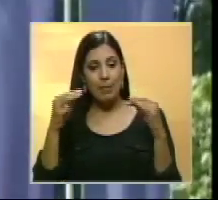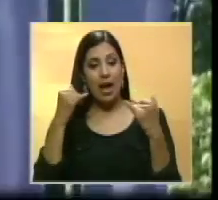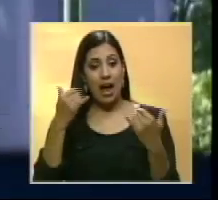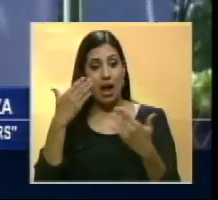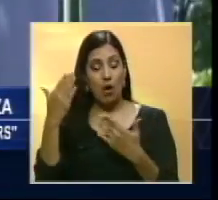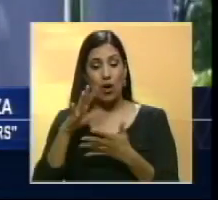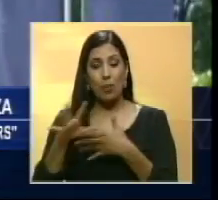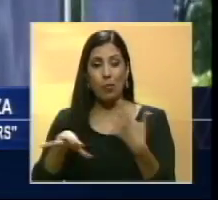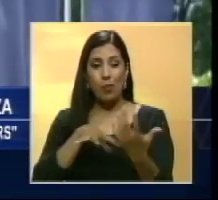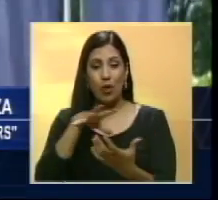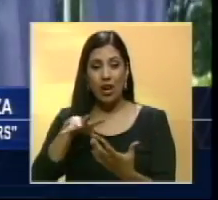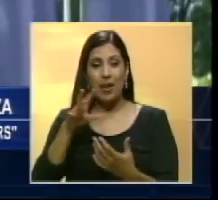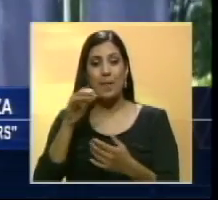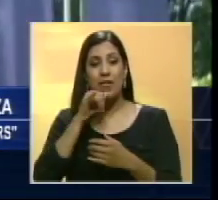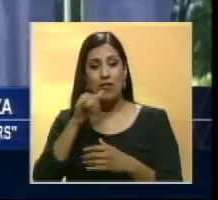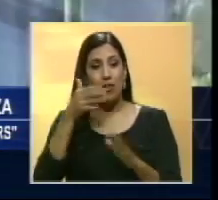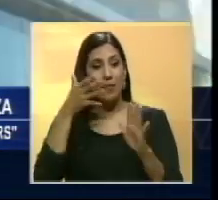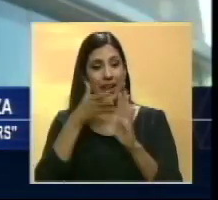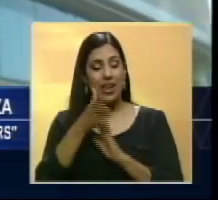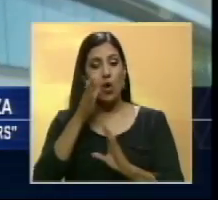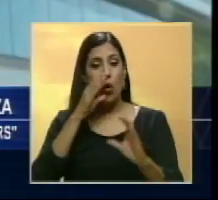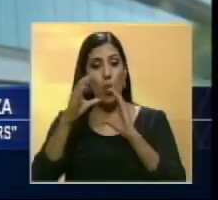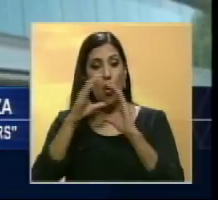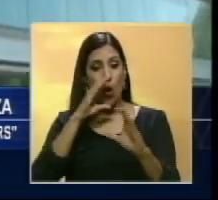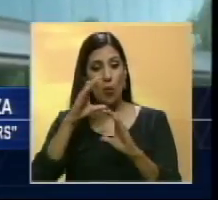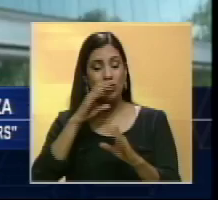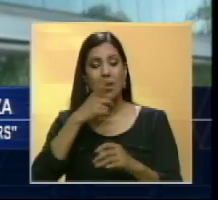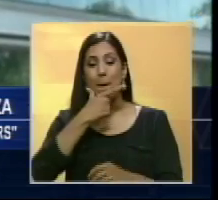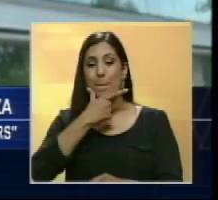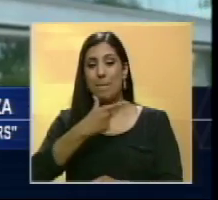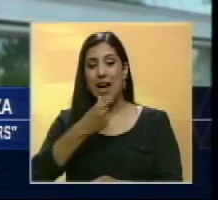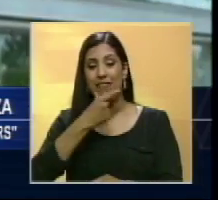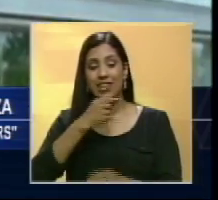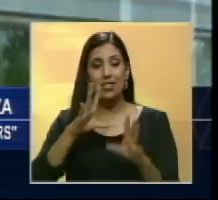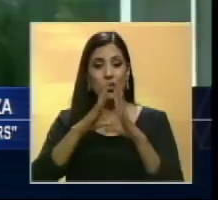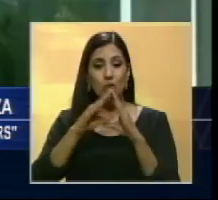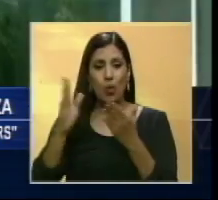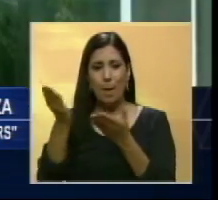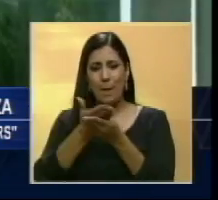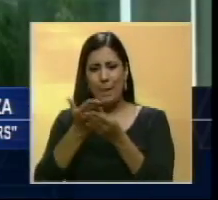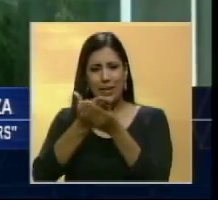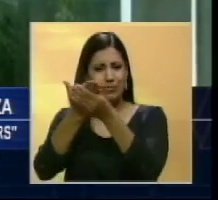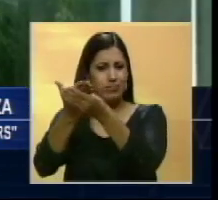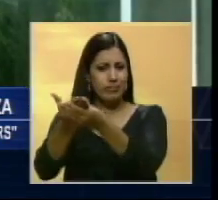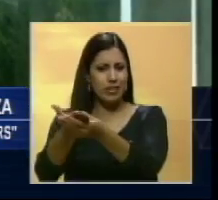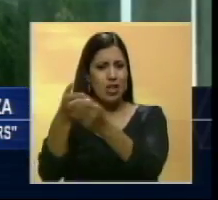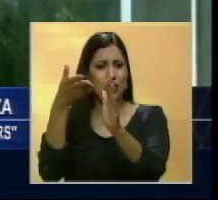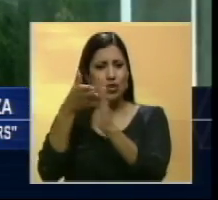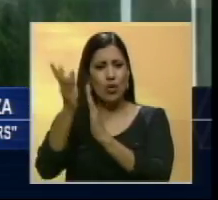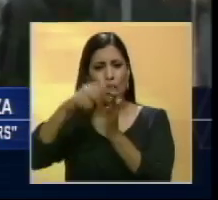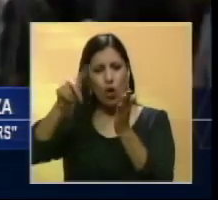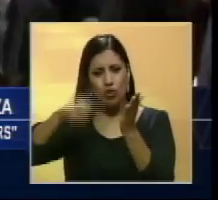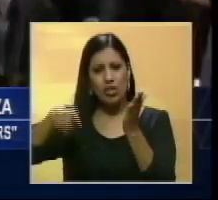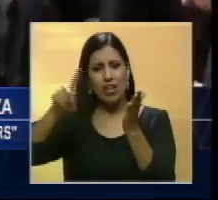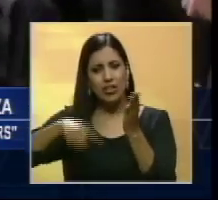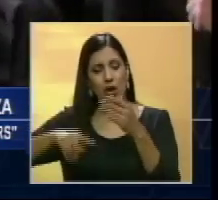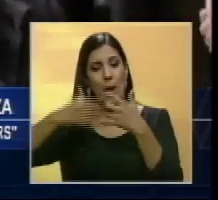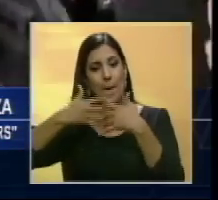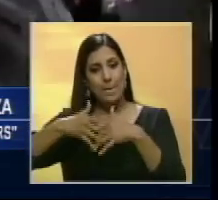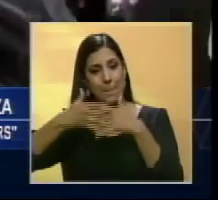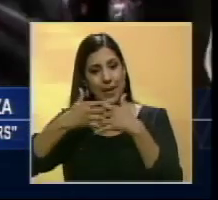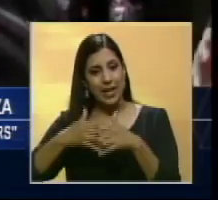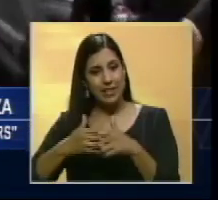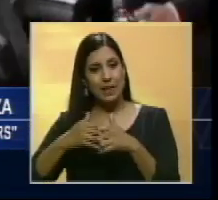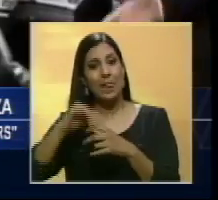Ante esta situación, la UEFA precisó en un comunicado que facilitó toda la documentación requerida sobre los contratos con la empresa Cross